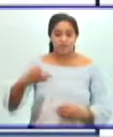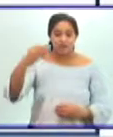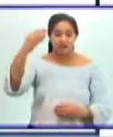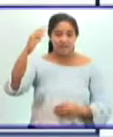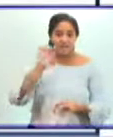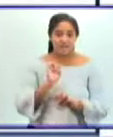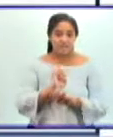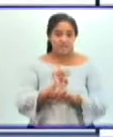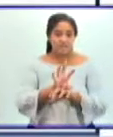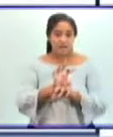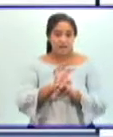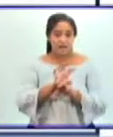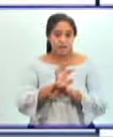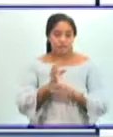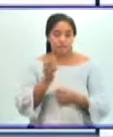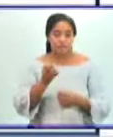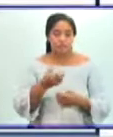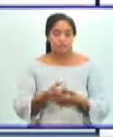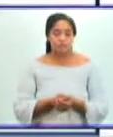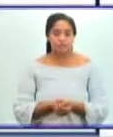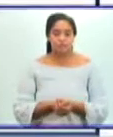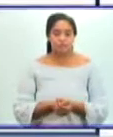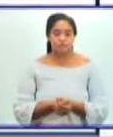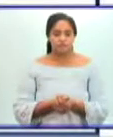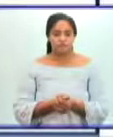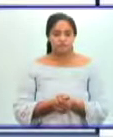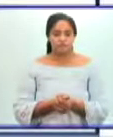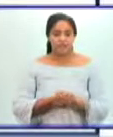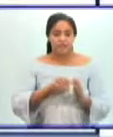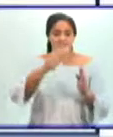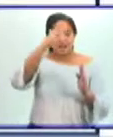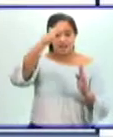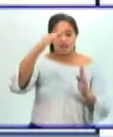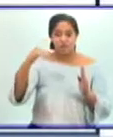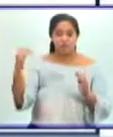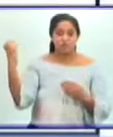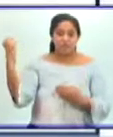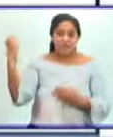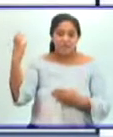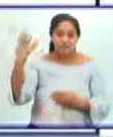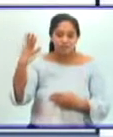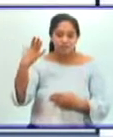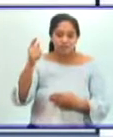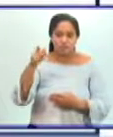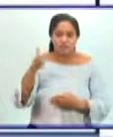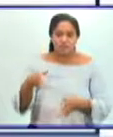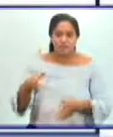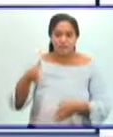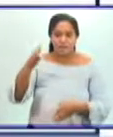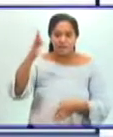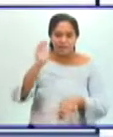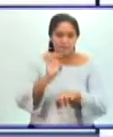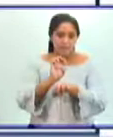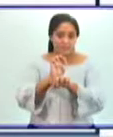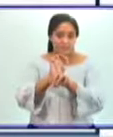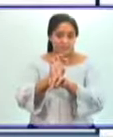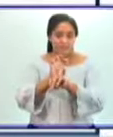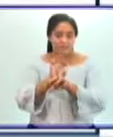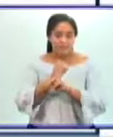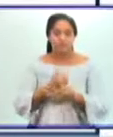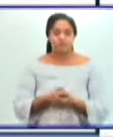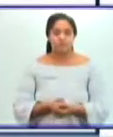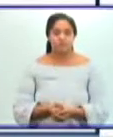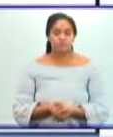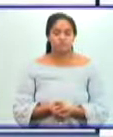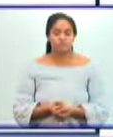tienes la longitud de la sombra de la señal del tránsito y de esta pared. Fíjate bien que cuando